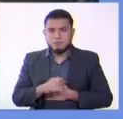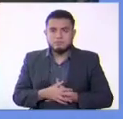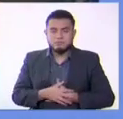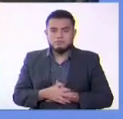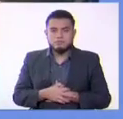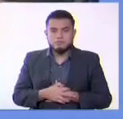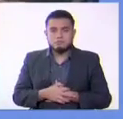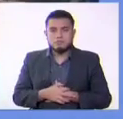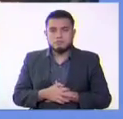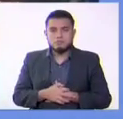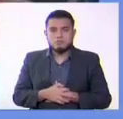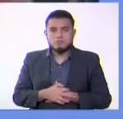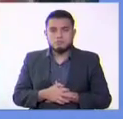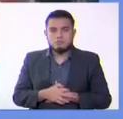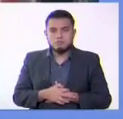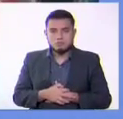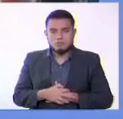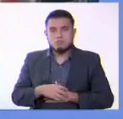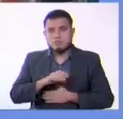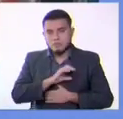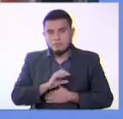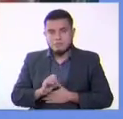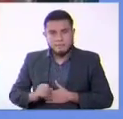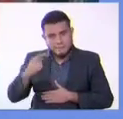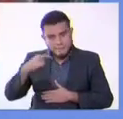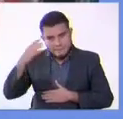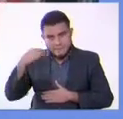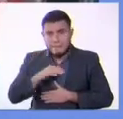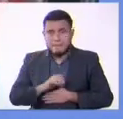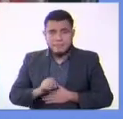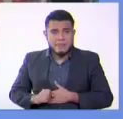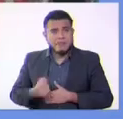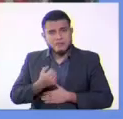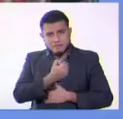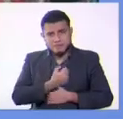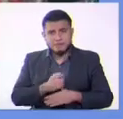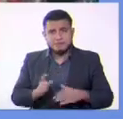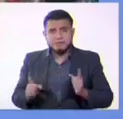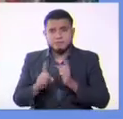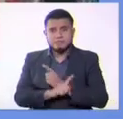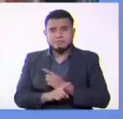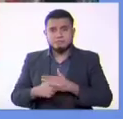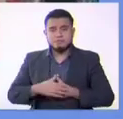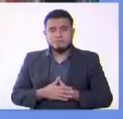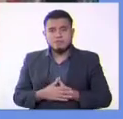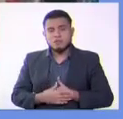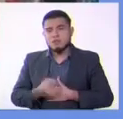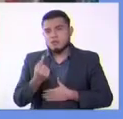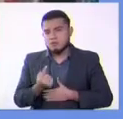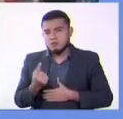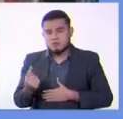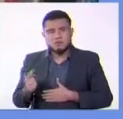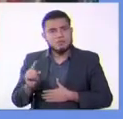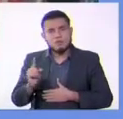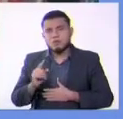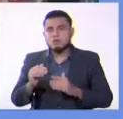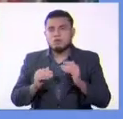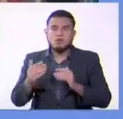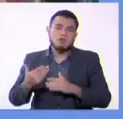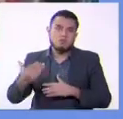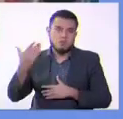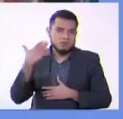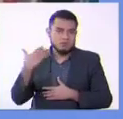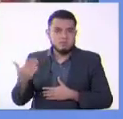Aunque nuestra identidad como salvadoreños ha sufrido grandes cambios. Ya las personas ya no se visten igual como antes ni hablan como